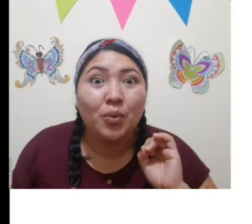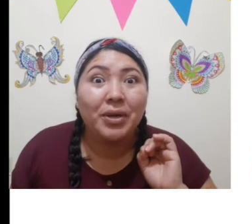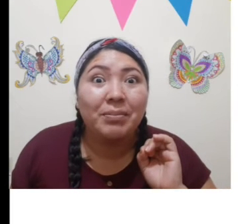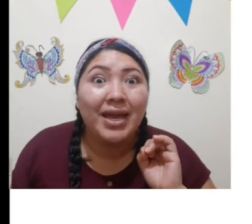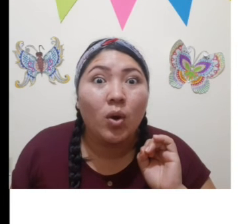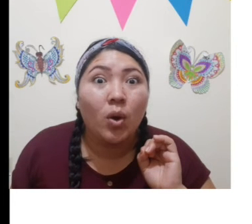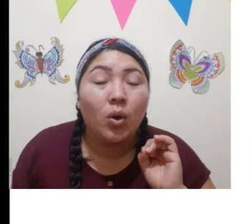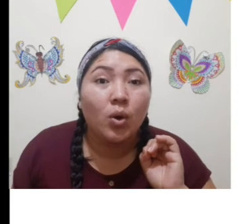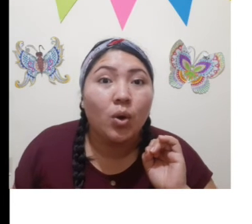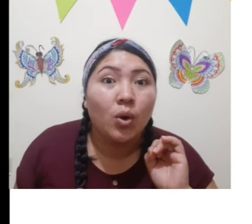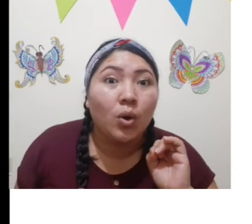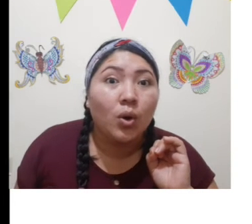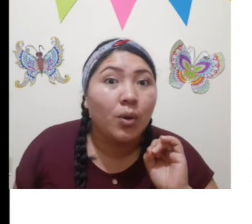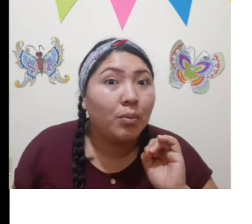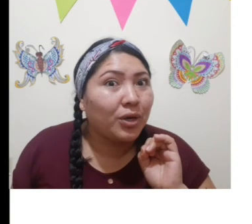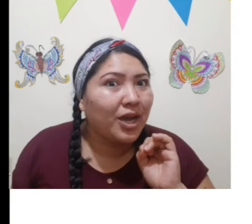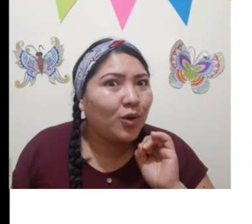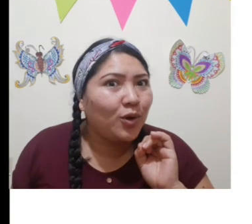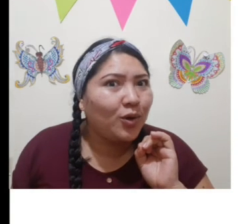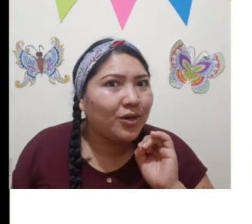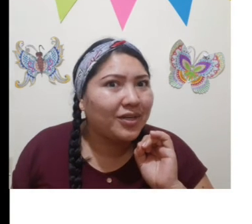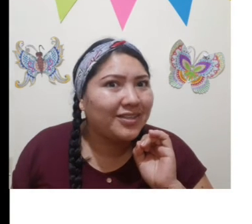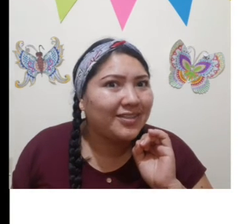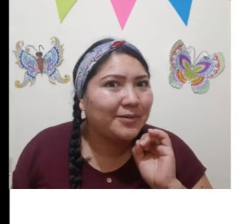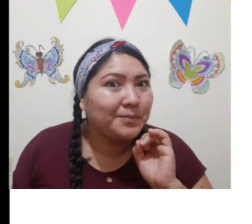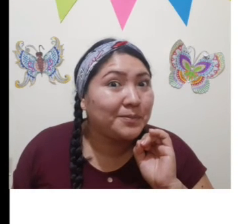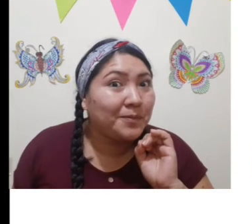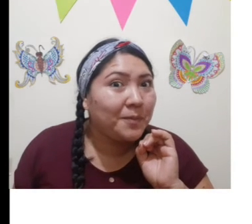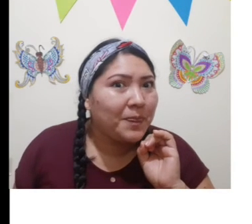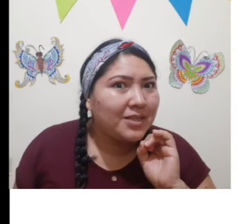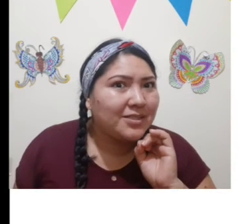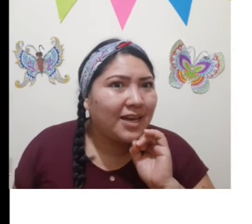apareció primero porque color